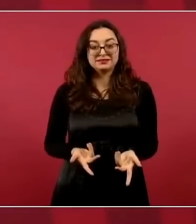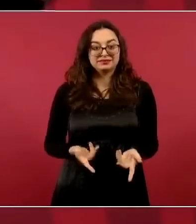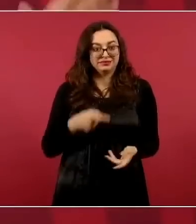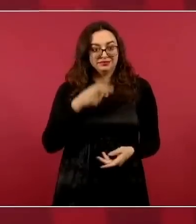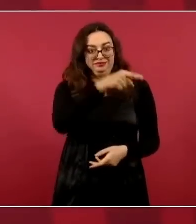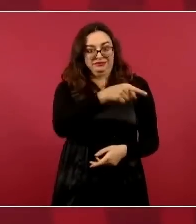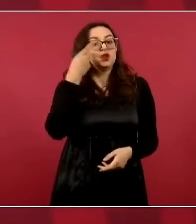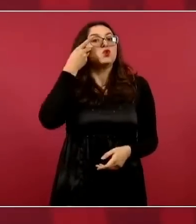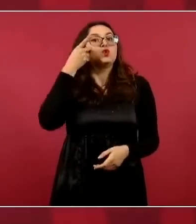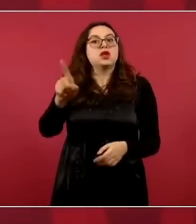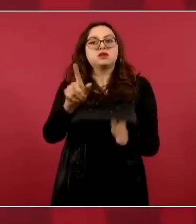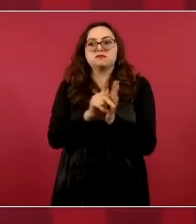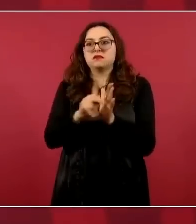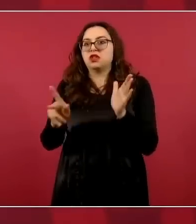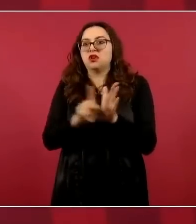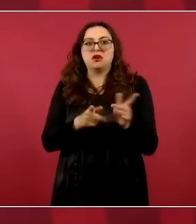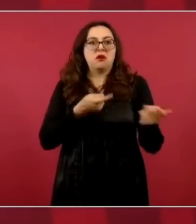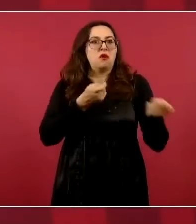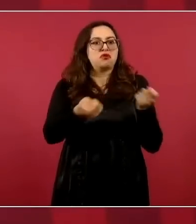en todo.